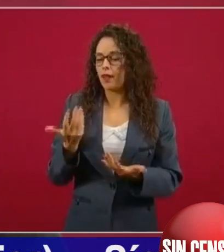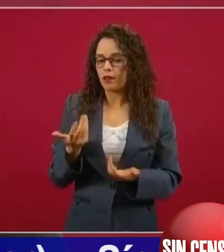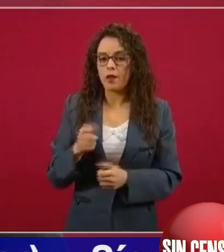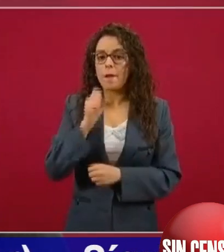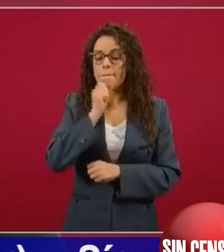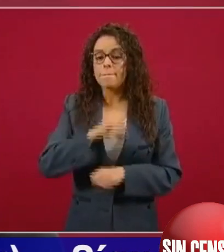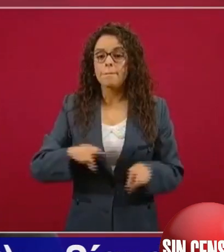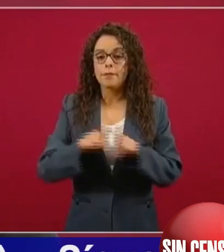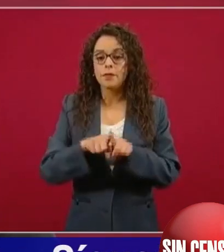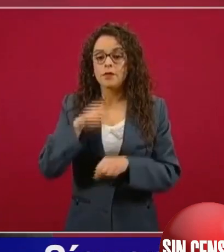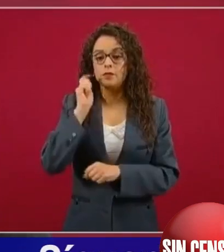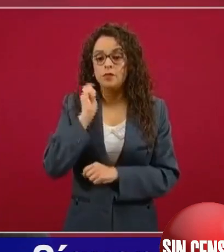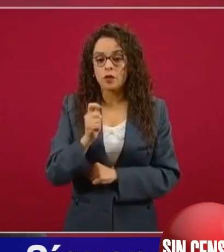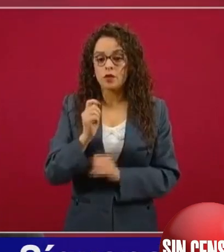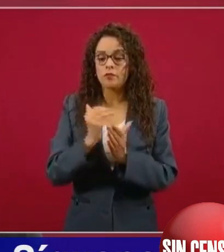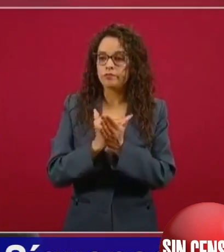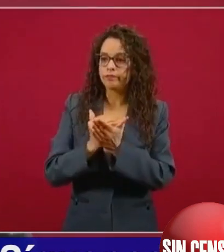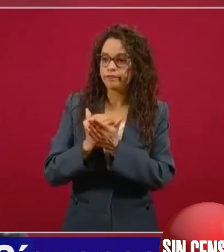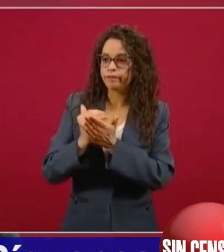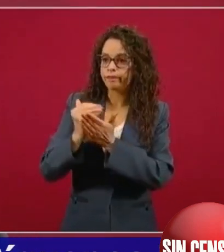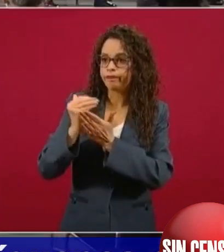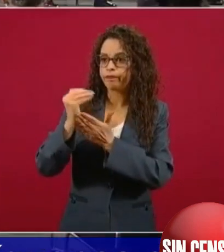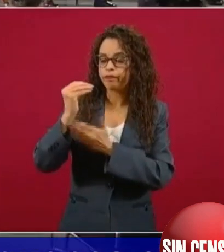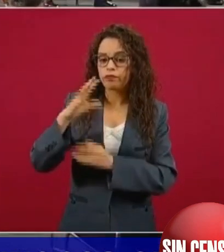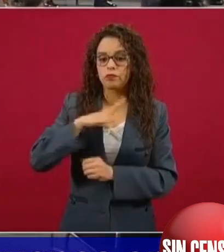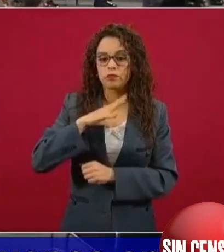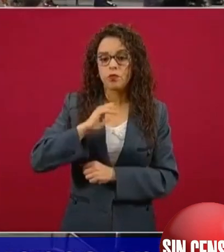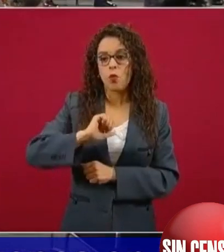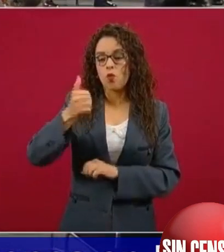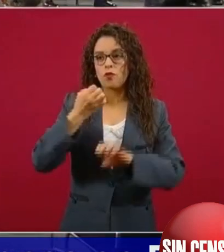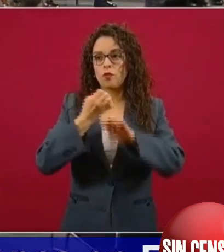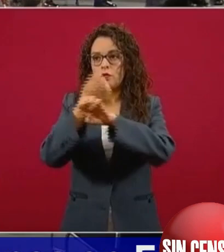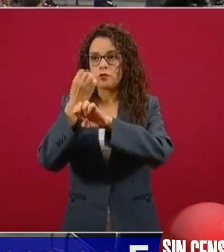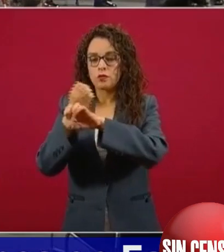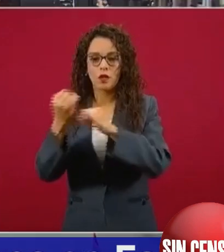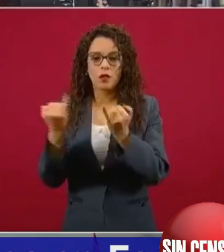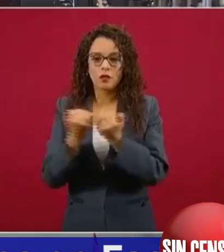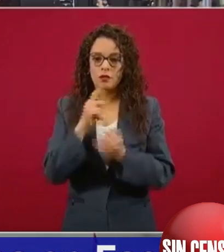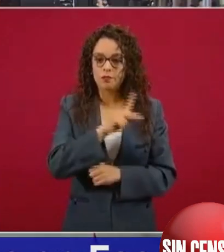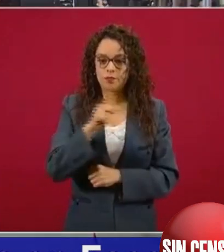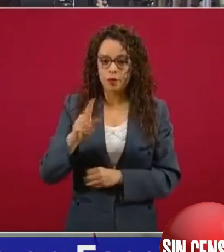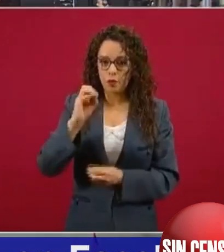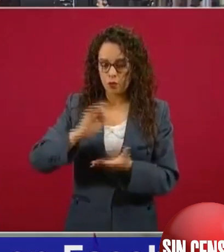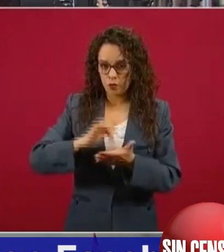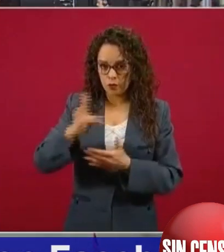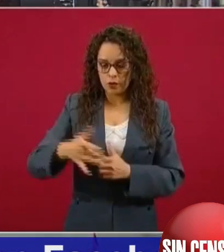misma tendencia de incremento de casos que tienen otras entidades. Muchas gracias. Muchas gracias, subsecretario. Y últimamente